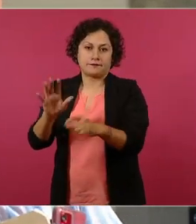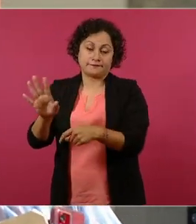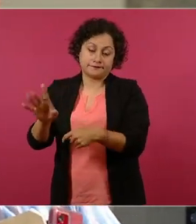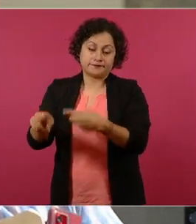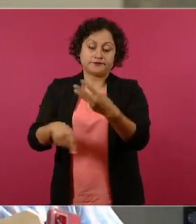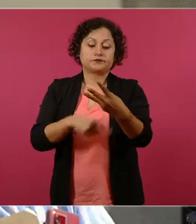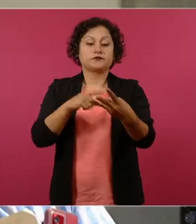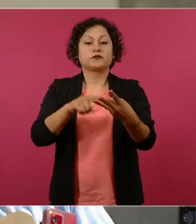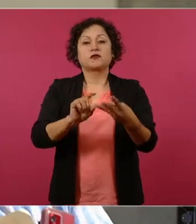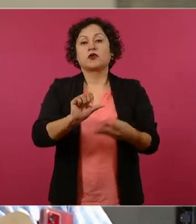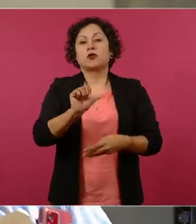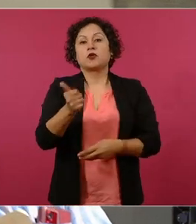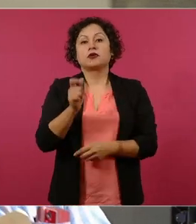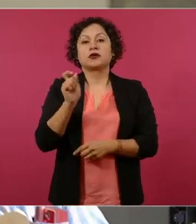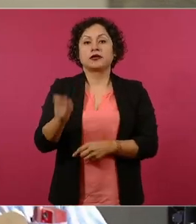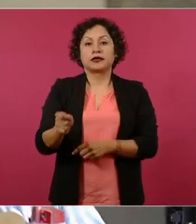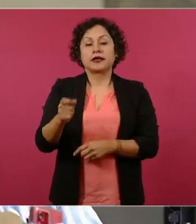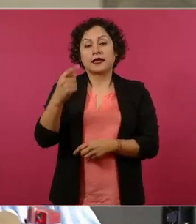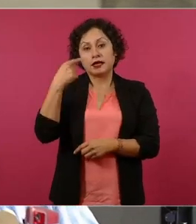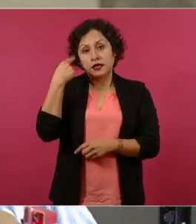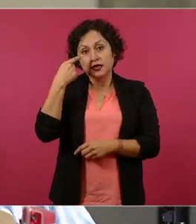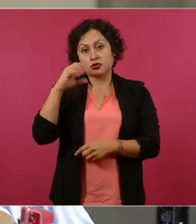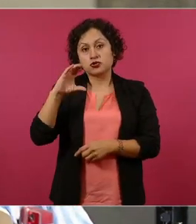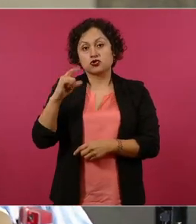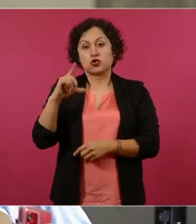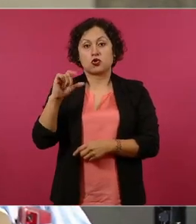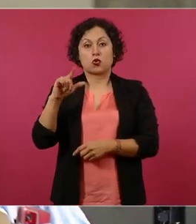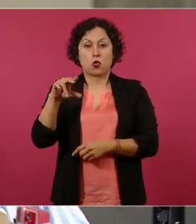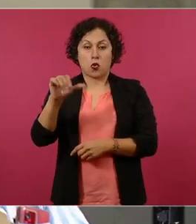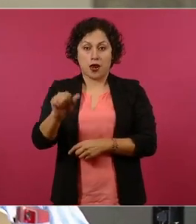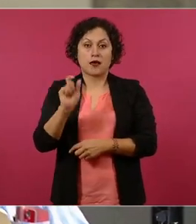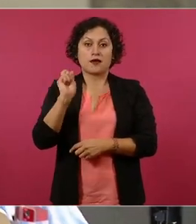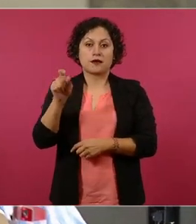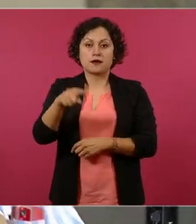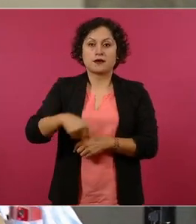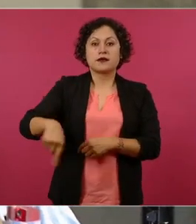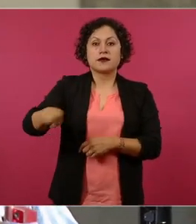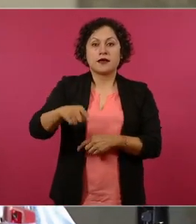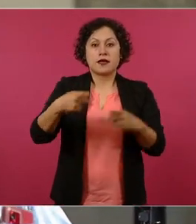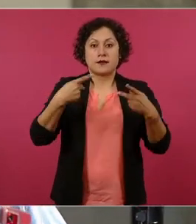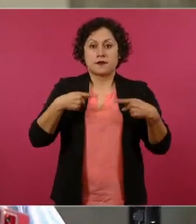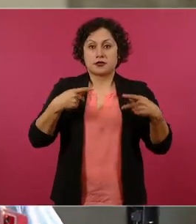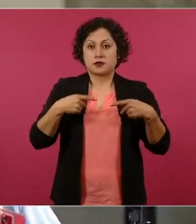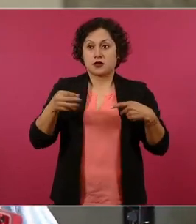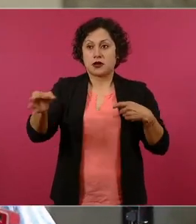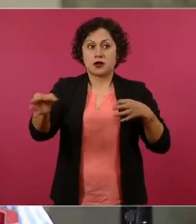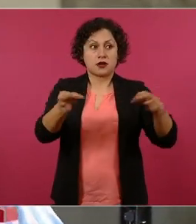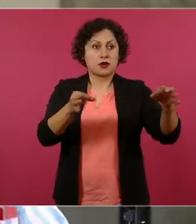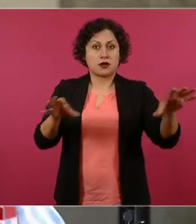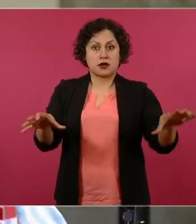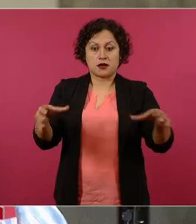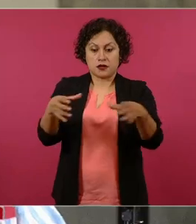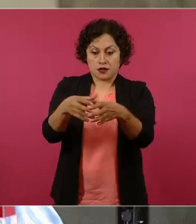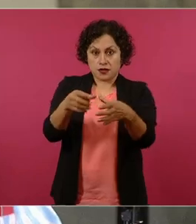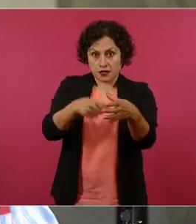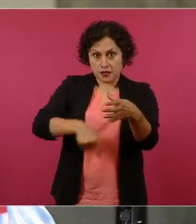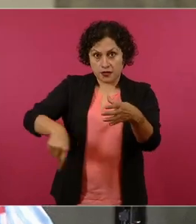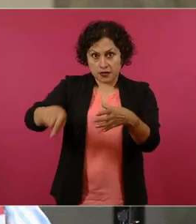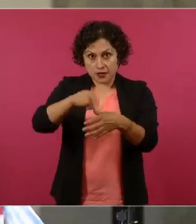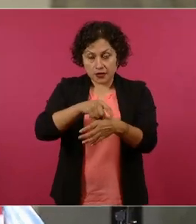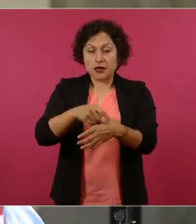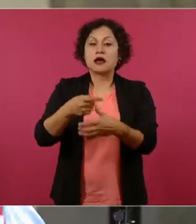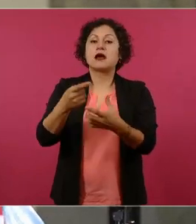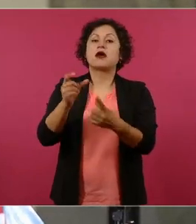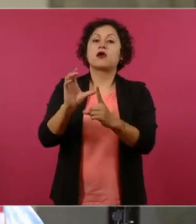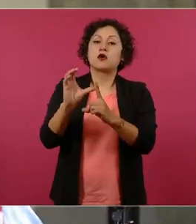tema del relleno inter municipal de Cholula la lucha de los pueblos de la Unión de pueblos y fraccionamientos ha develado así como lo hicieron en su